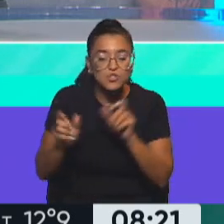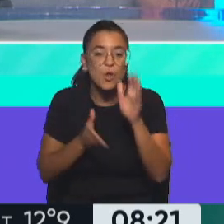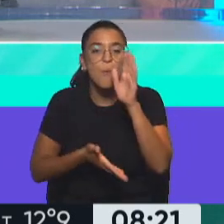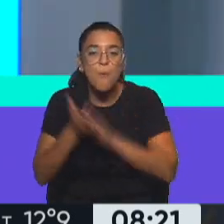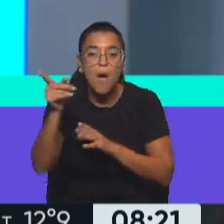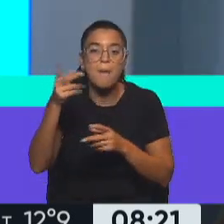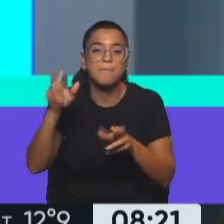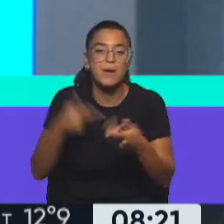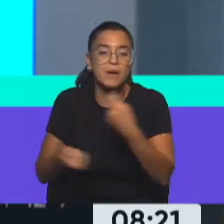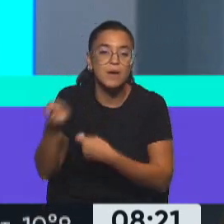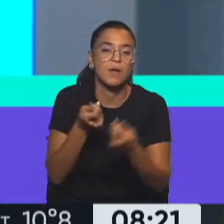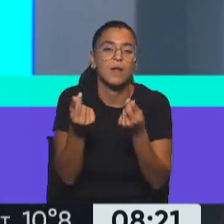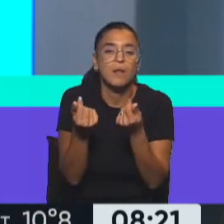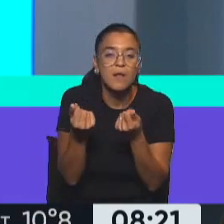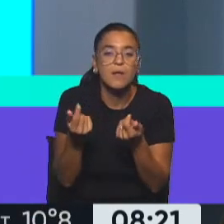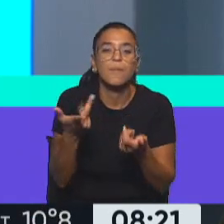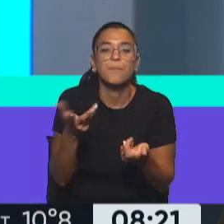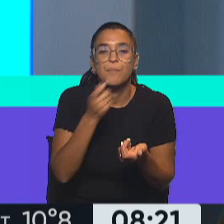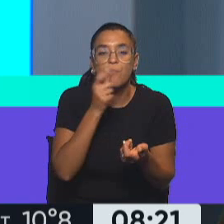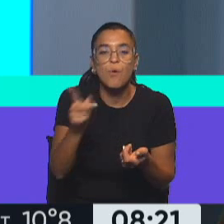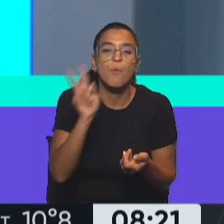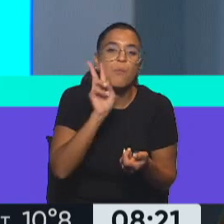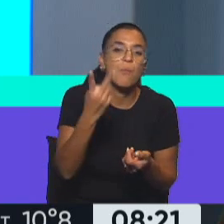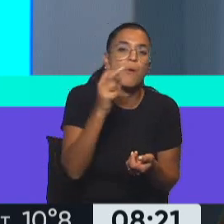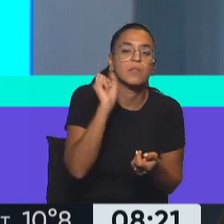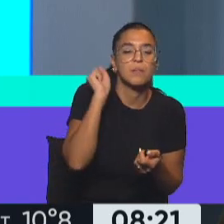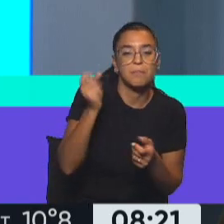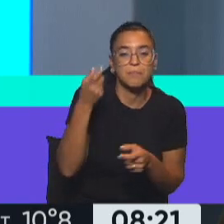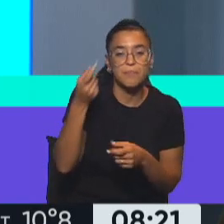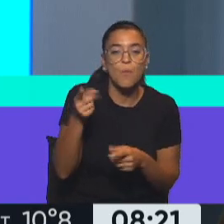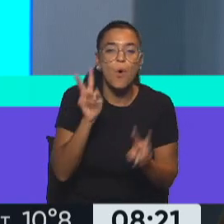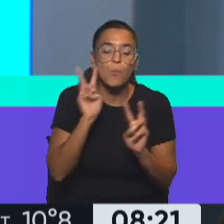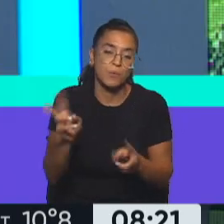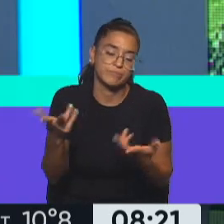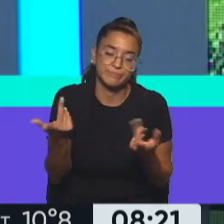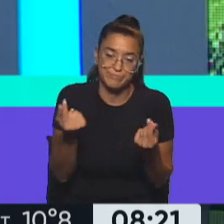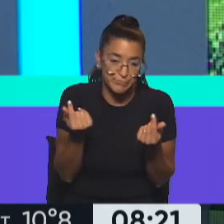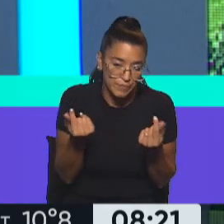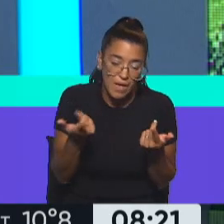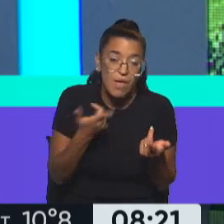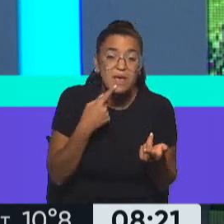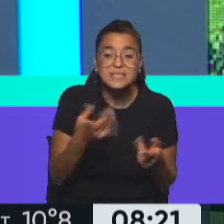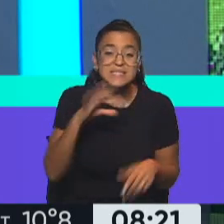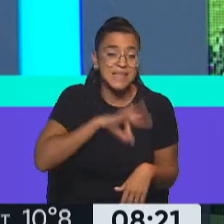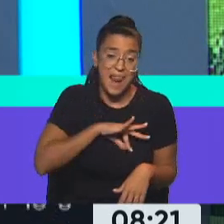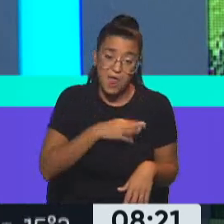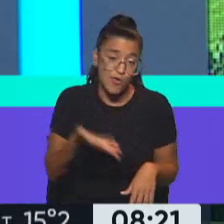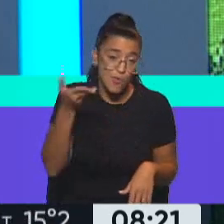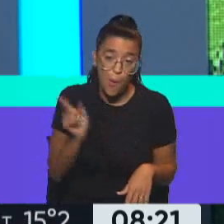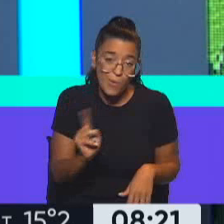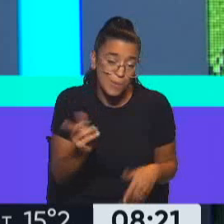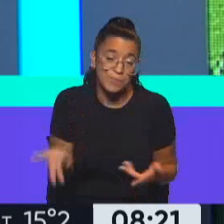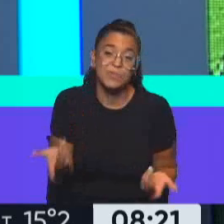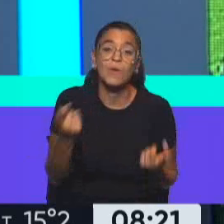a tu panadería, el poder adquisitivo, que esto que decías, que van con 20 pesos, qué es lo que ves? No, el poder adquisitivo, o sea, el salario no aumentó.